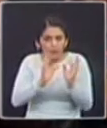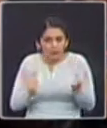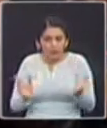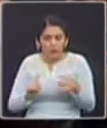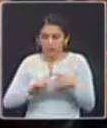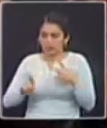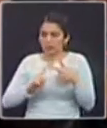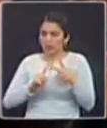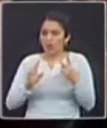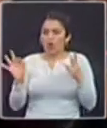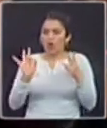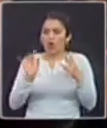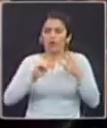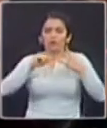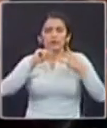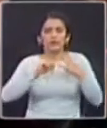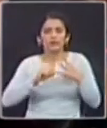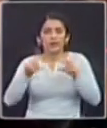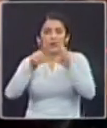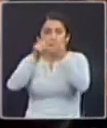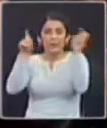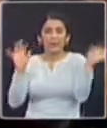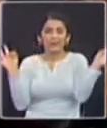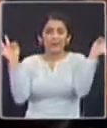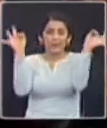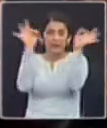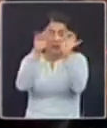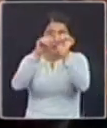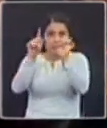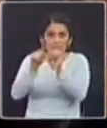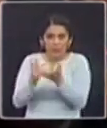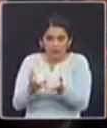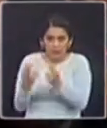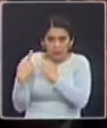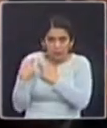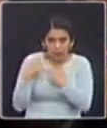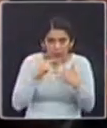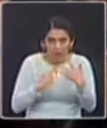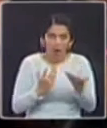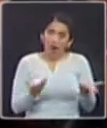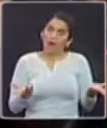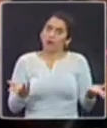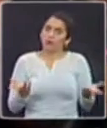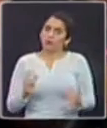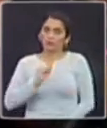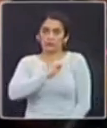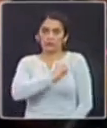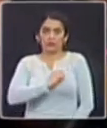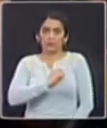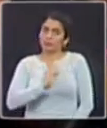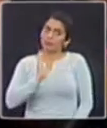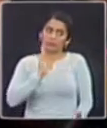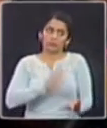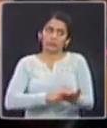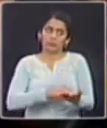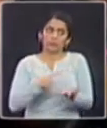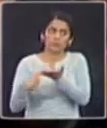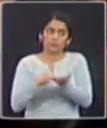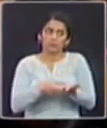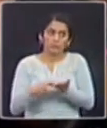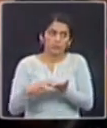de la corrupción en las empresas eléctricas, pues también tendrá que llegar la lucha contra la corrupción contra